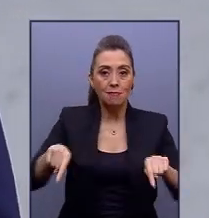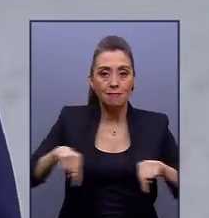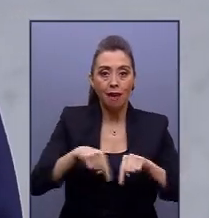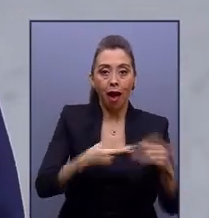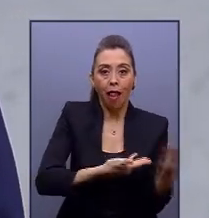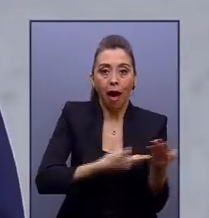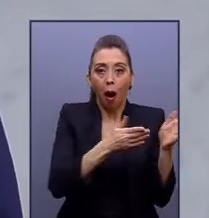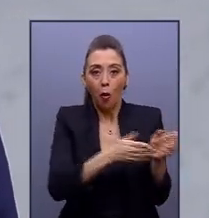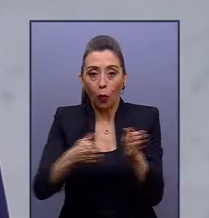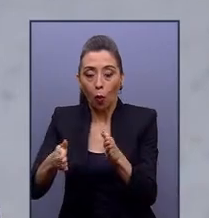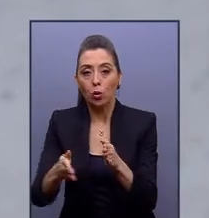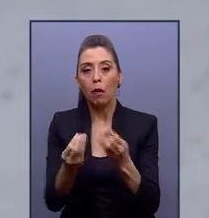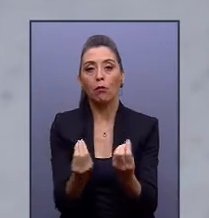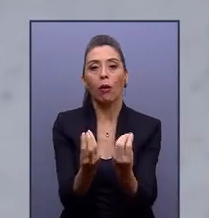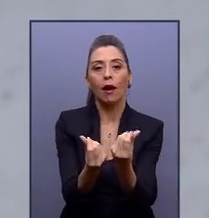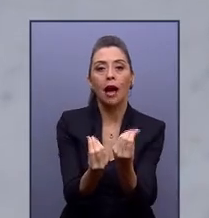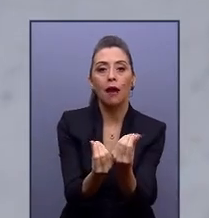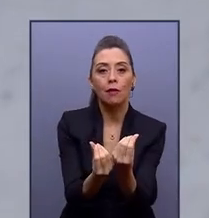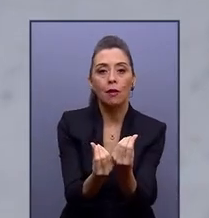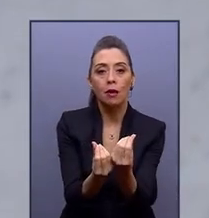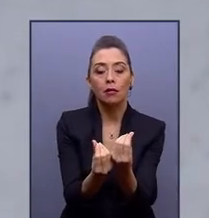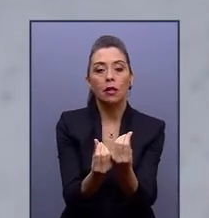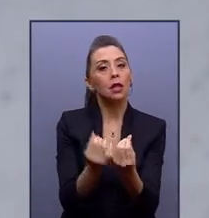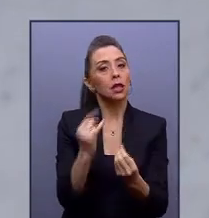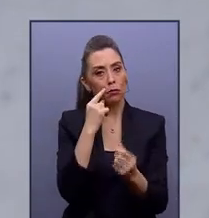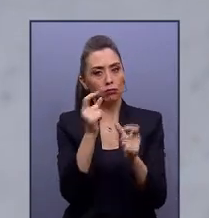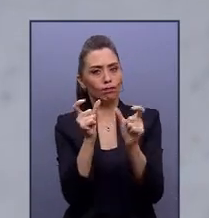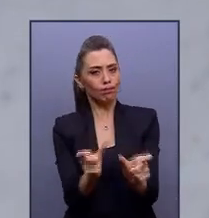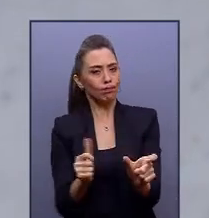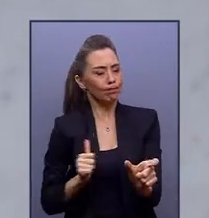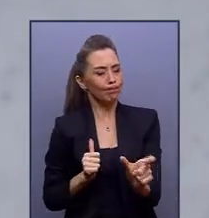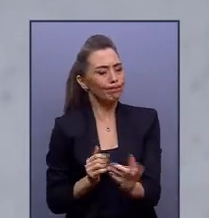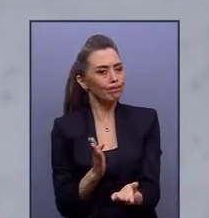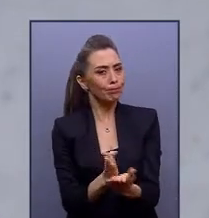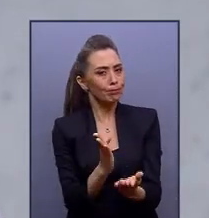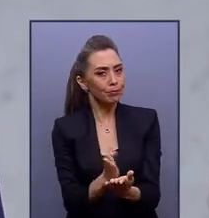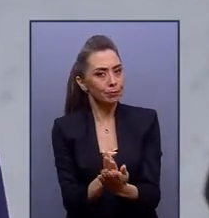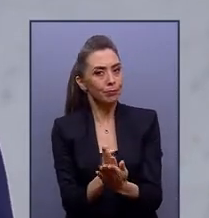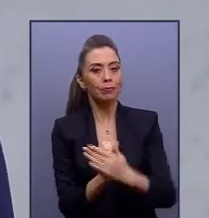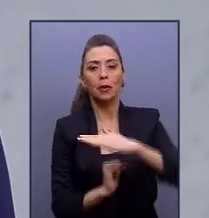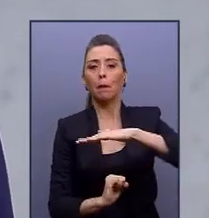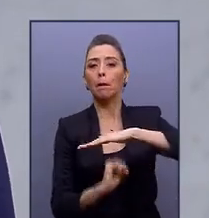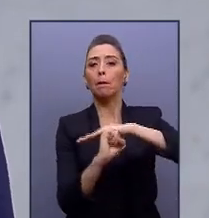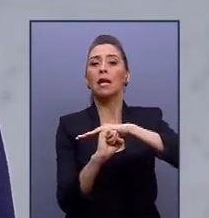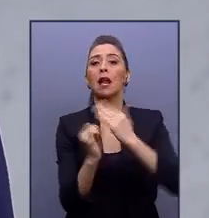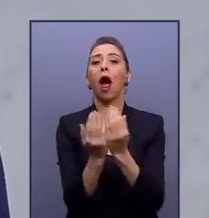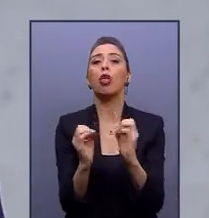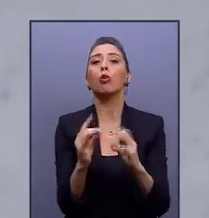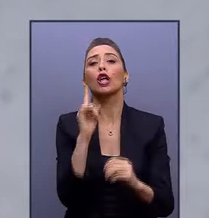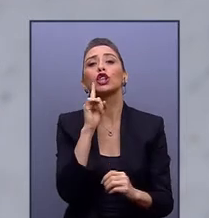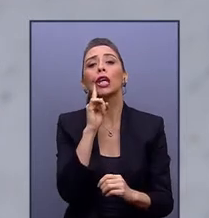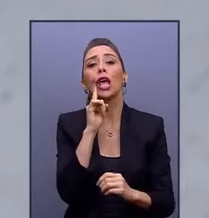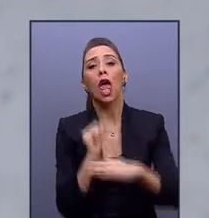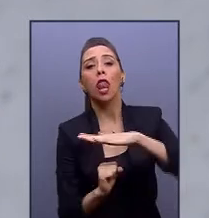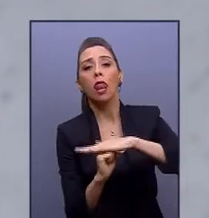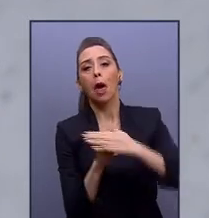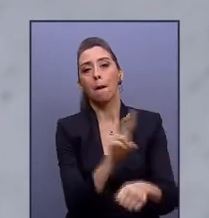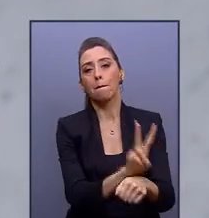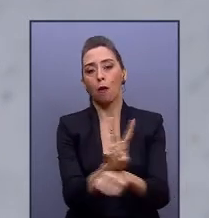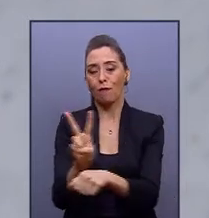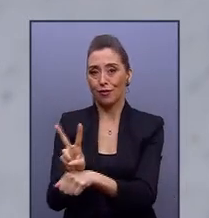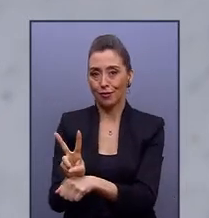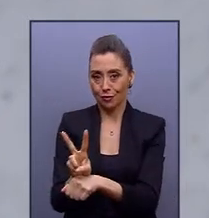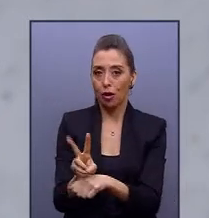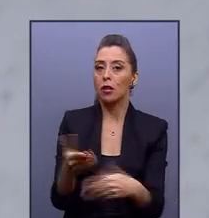tengan la calidad necesaria y sean estrictamente fiscalizados. Y como el pilar de la educación son los profesores, hemos dignificado